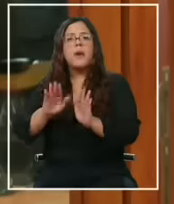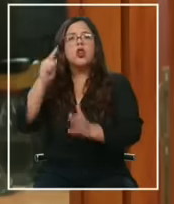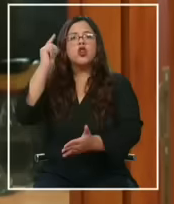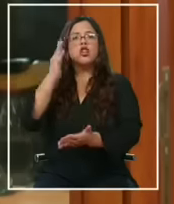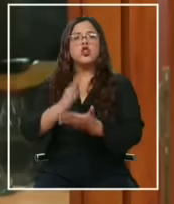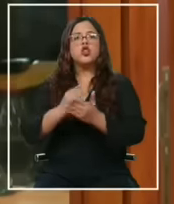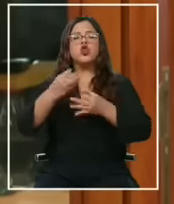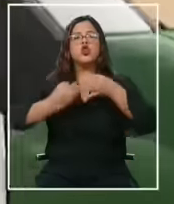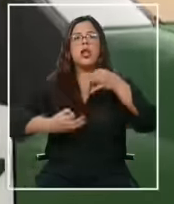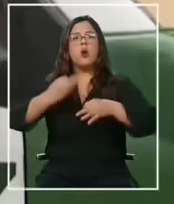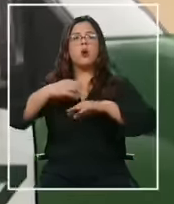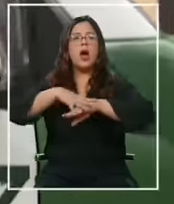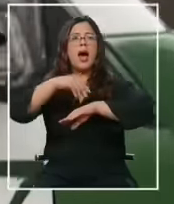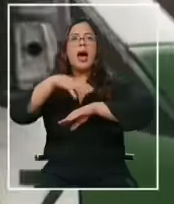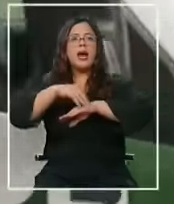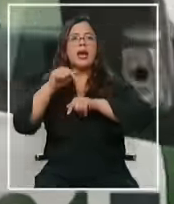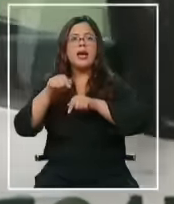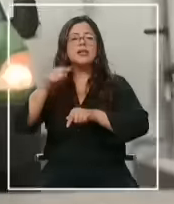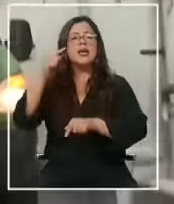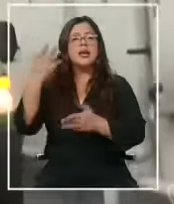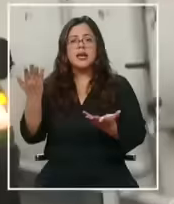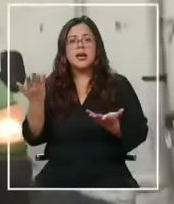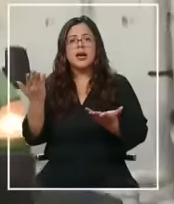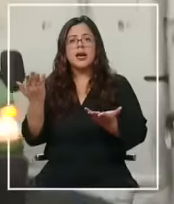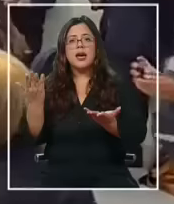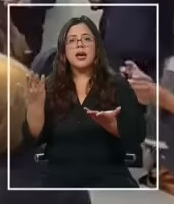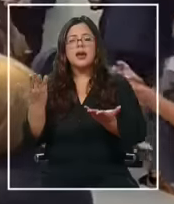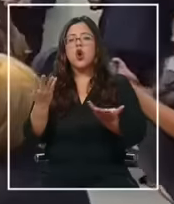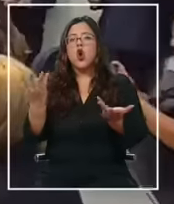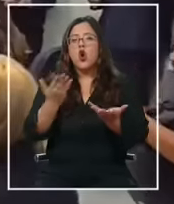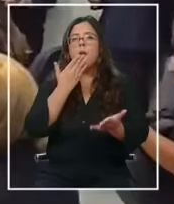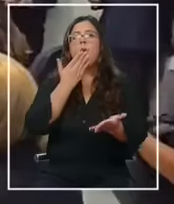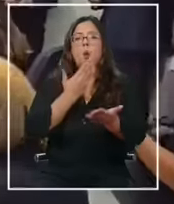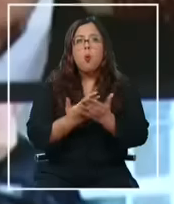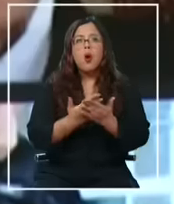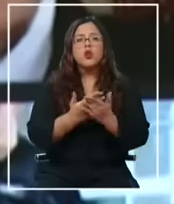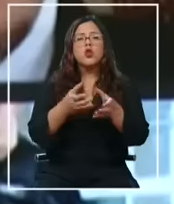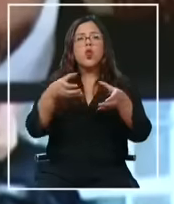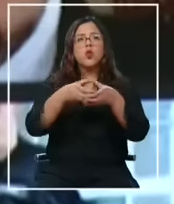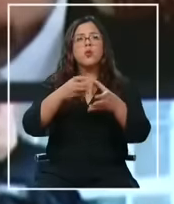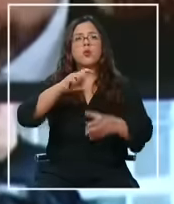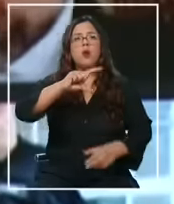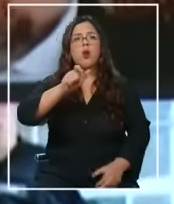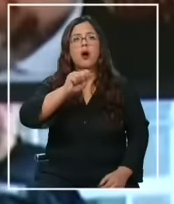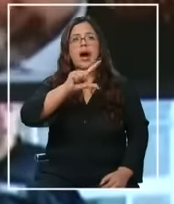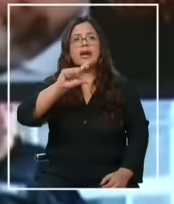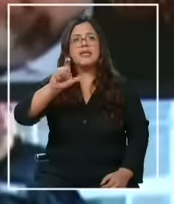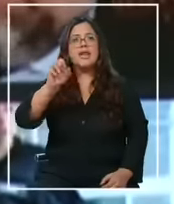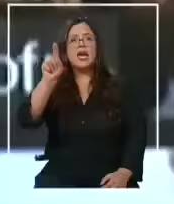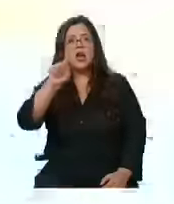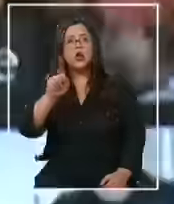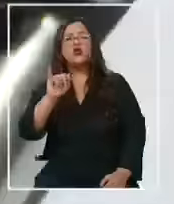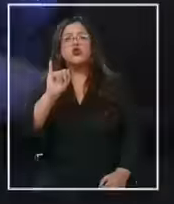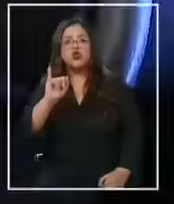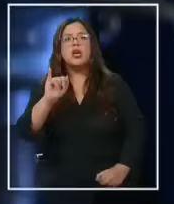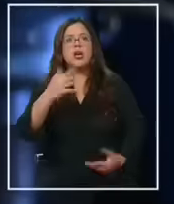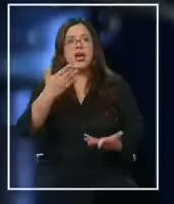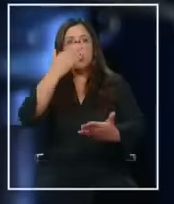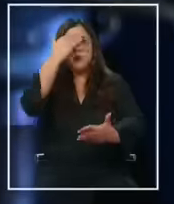de la Corte Ariqueña y que determinará finalmente cómo y cuándo los gallegos enfrentarán a la justicia.